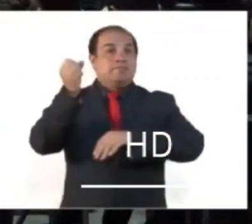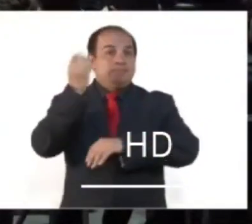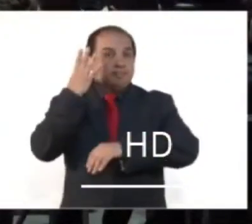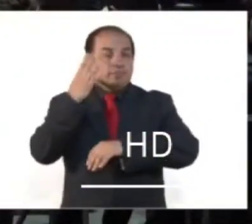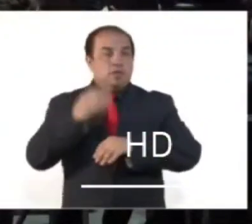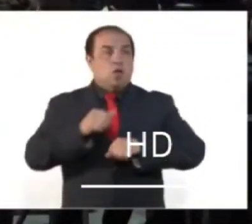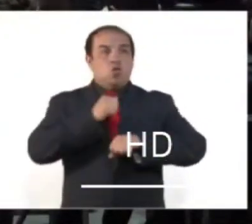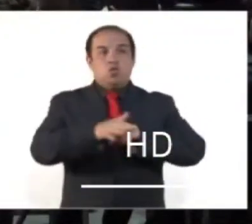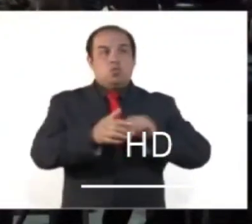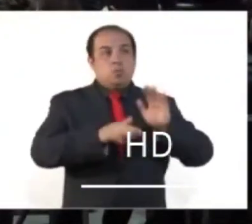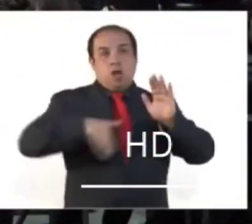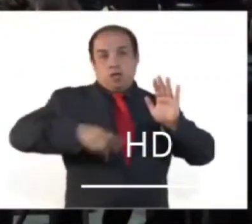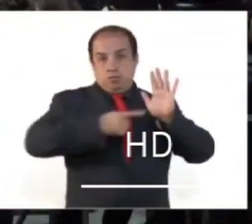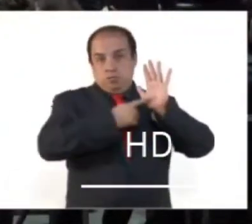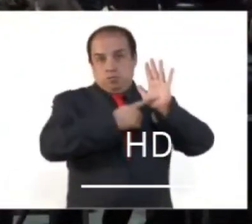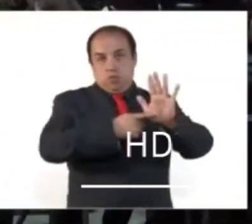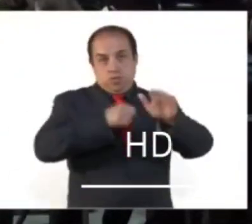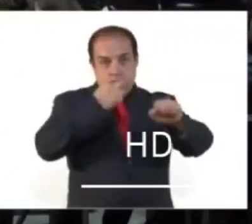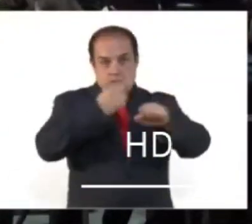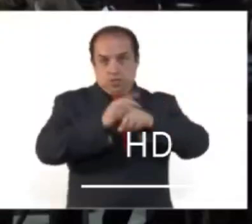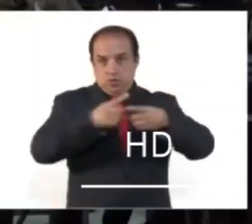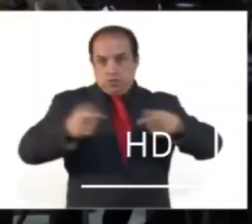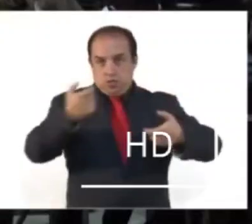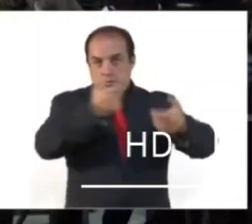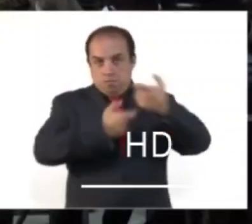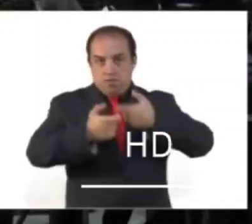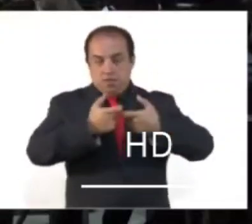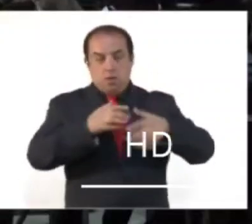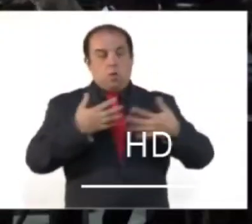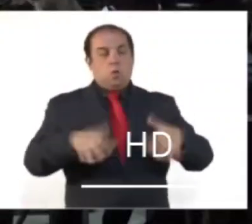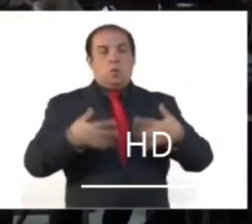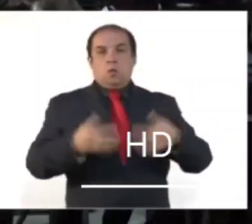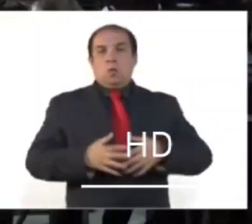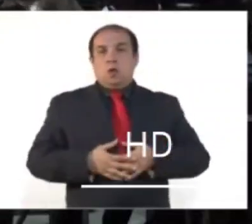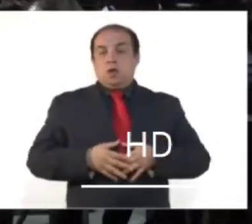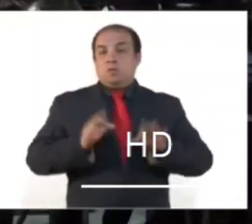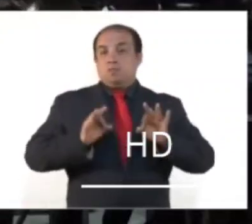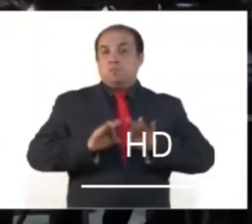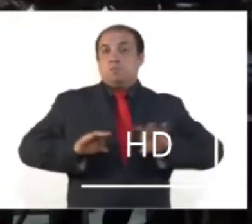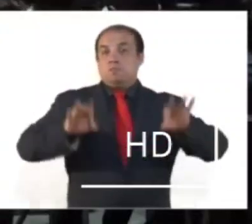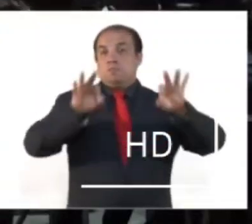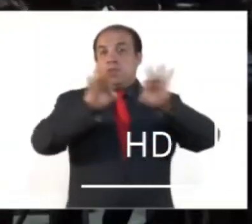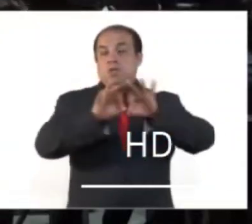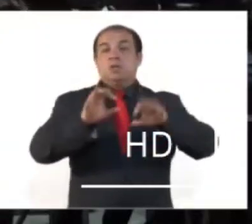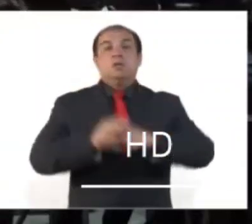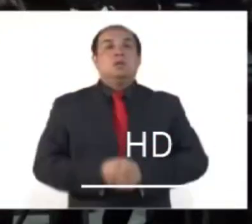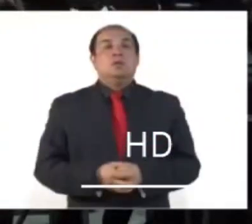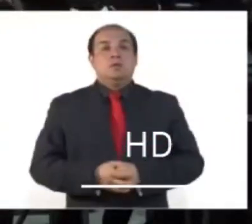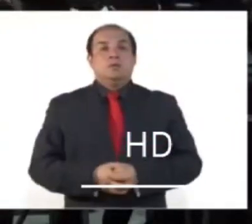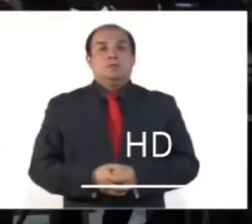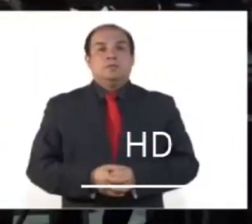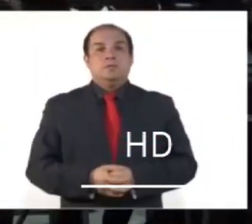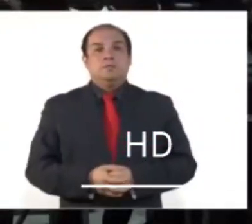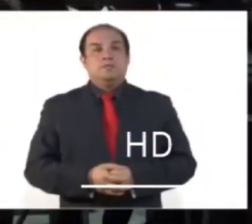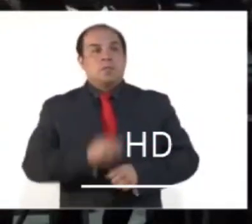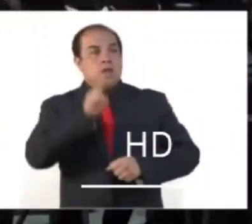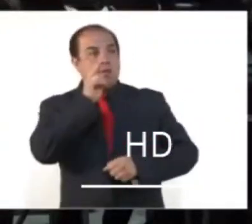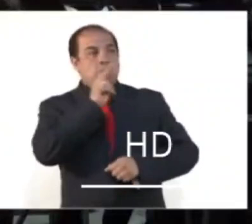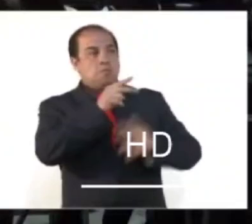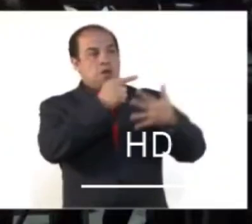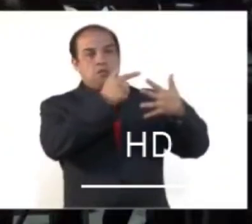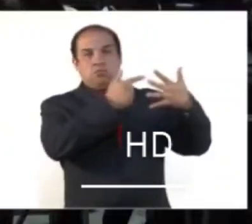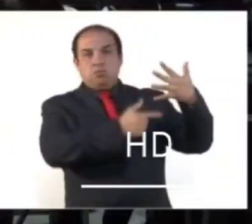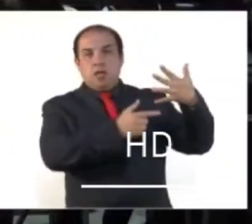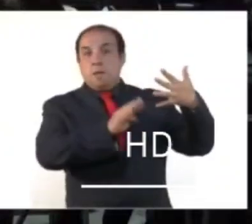mostrando el secretario de Desarrollo Económico son muy halagüeñas, y creo que sí, estamos viendo todos los beneficios